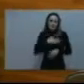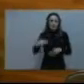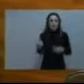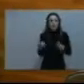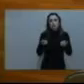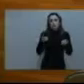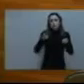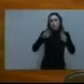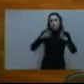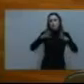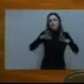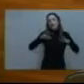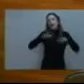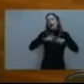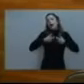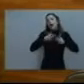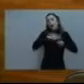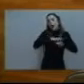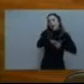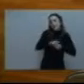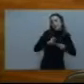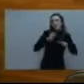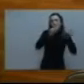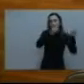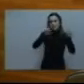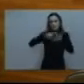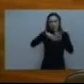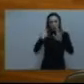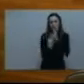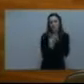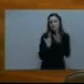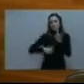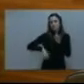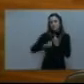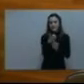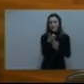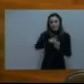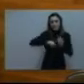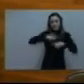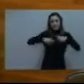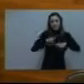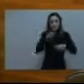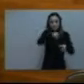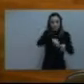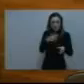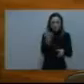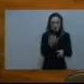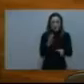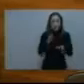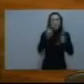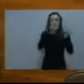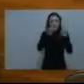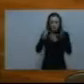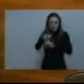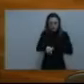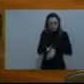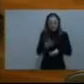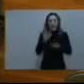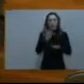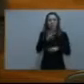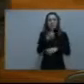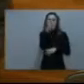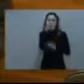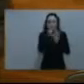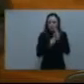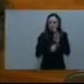educativa, integrando, por lo tanto, al profesorado y, en algunos casos, también a las propias familias. De manera más detallada, quiero referirme a los dos programas